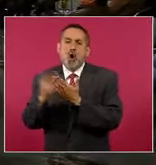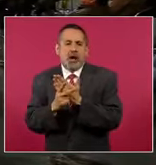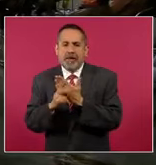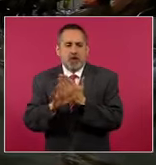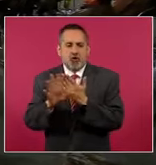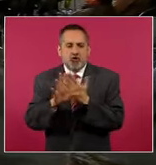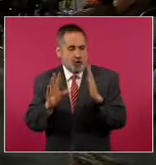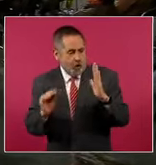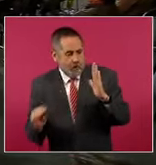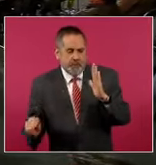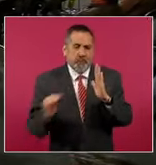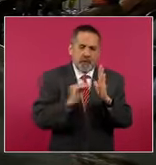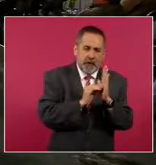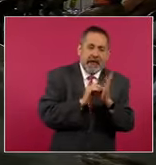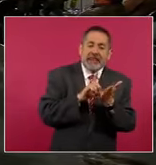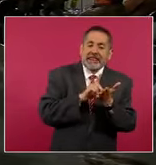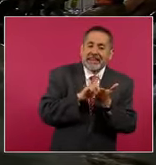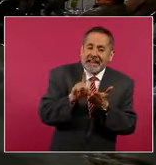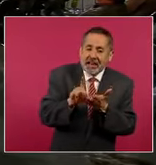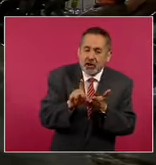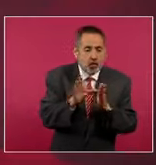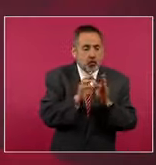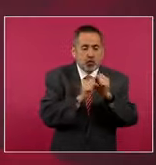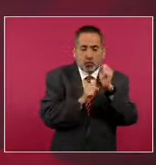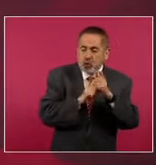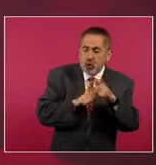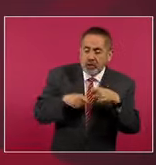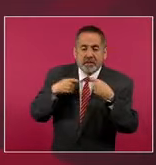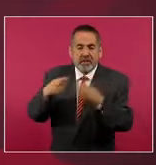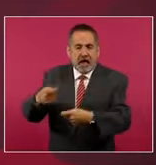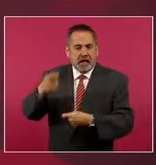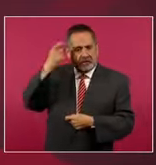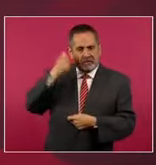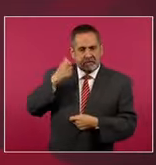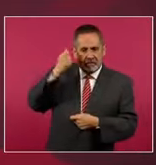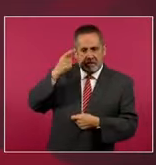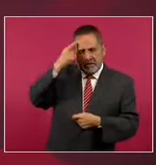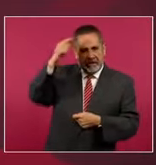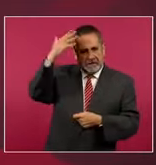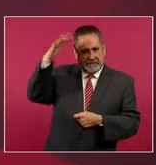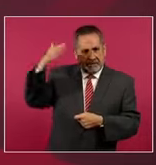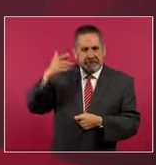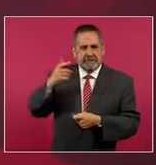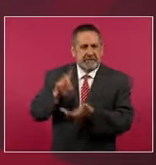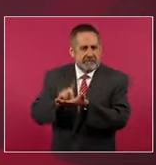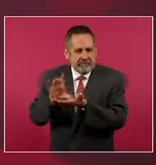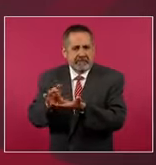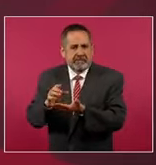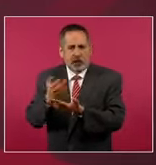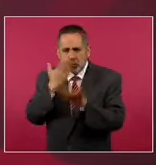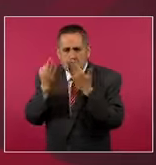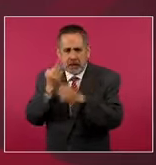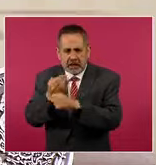a rango constitucional lo de las pensiones. Y ahí